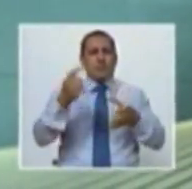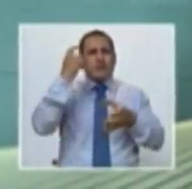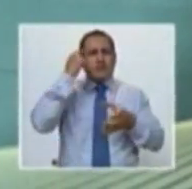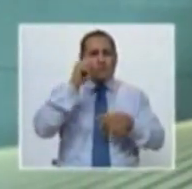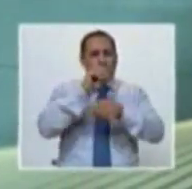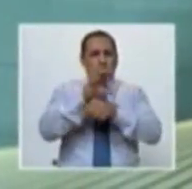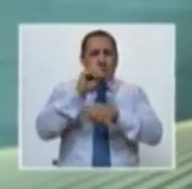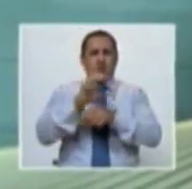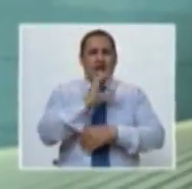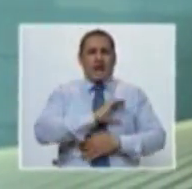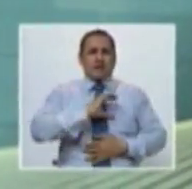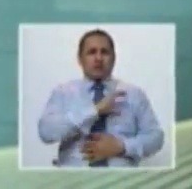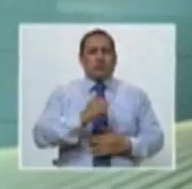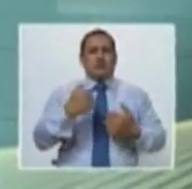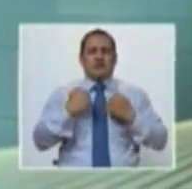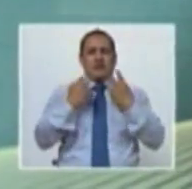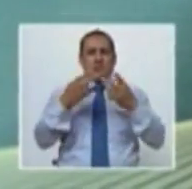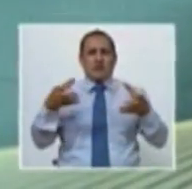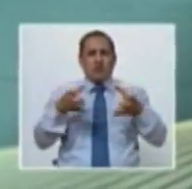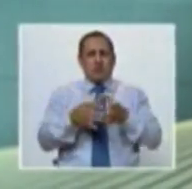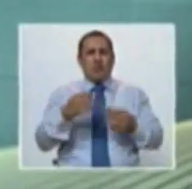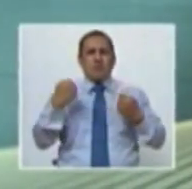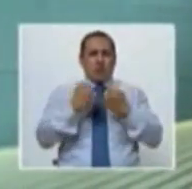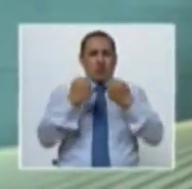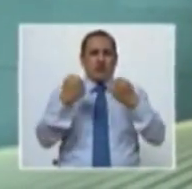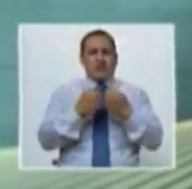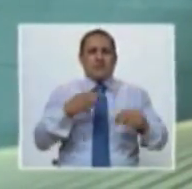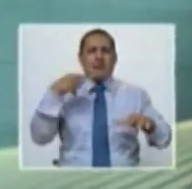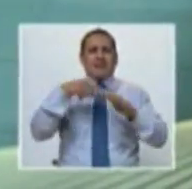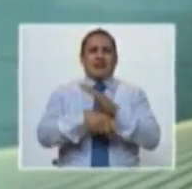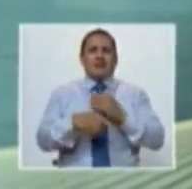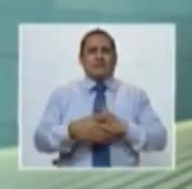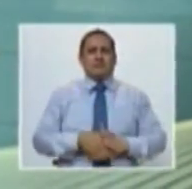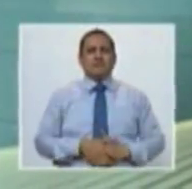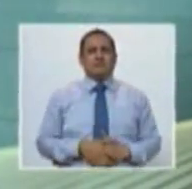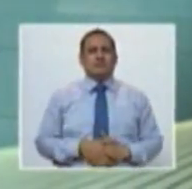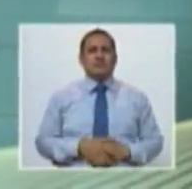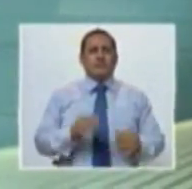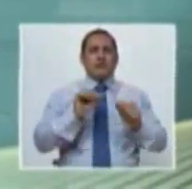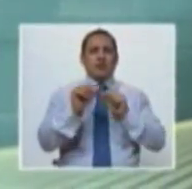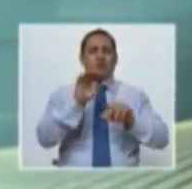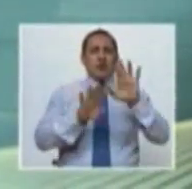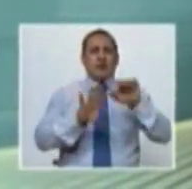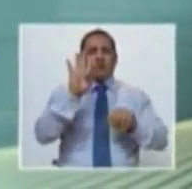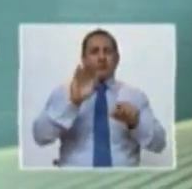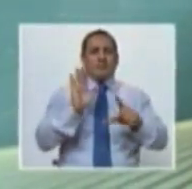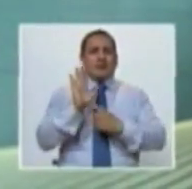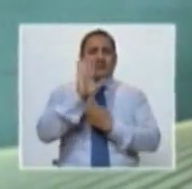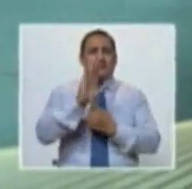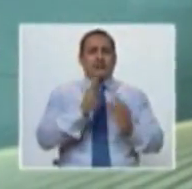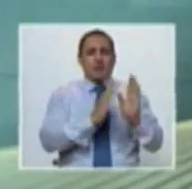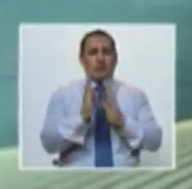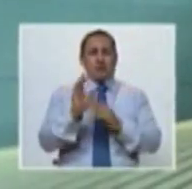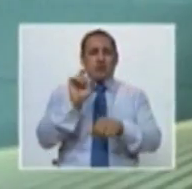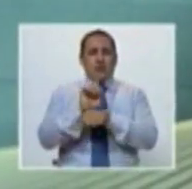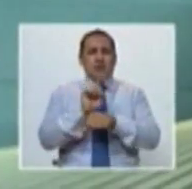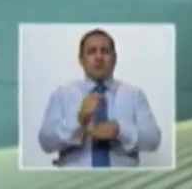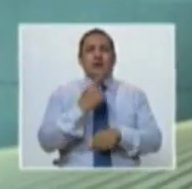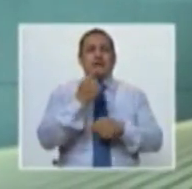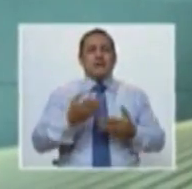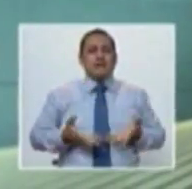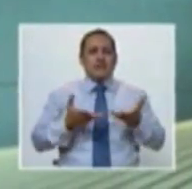y actitudes que tienen que ver con la violencia y el crimen. El artículo 14 establece que el proceso educativo debe